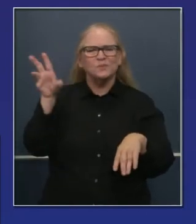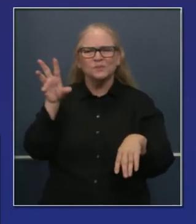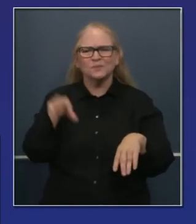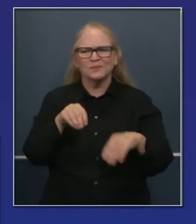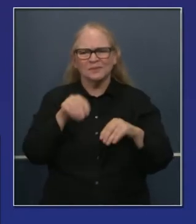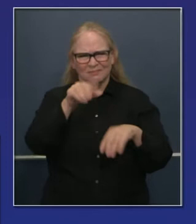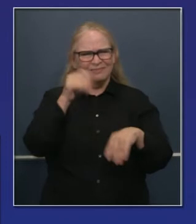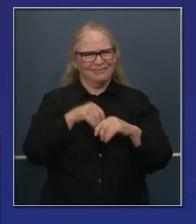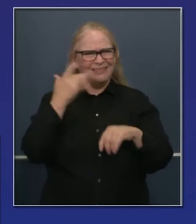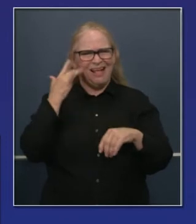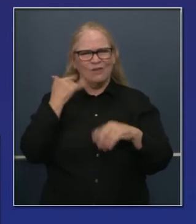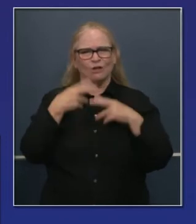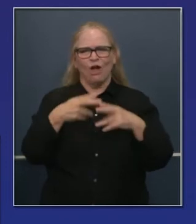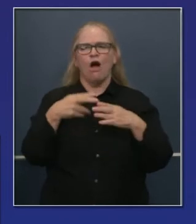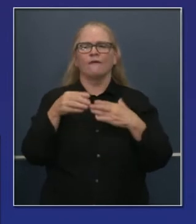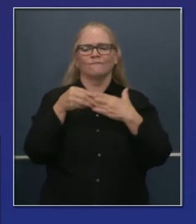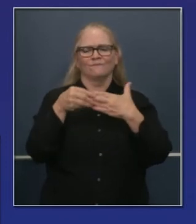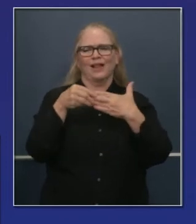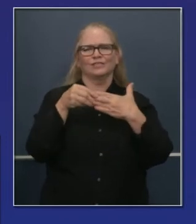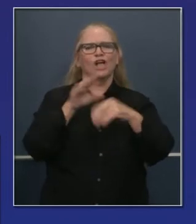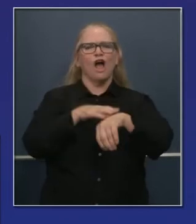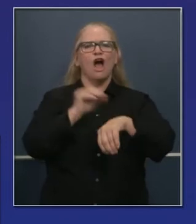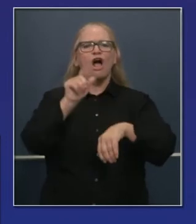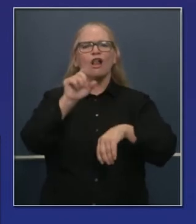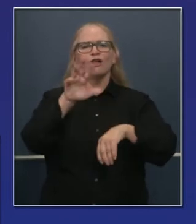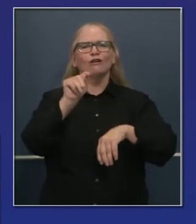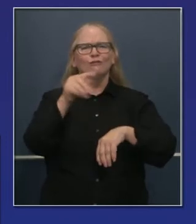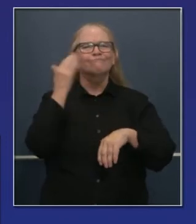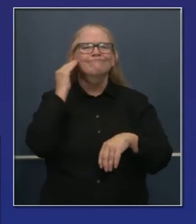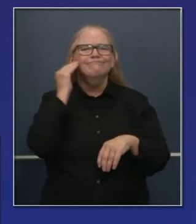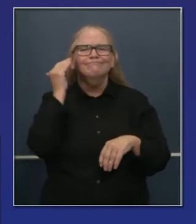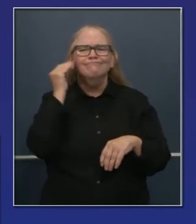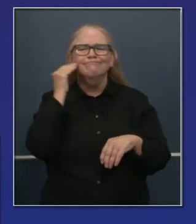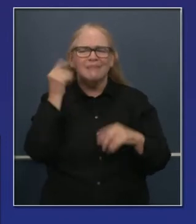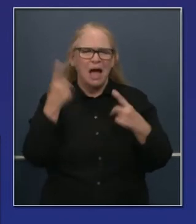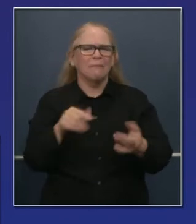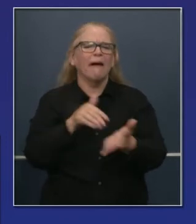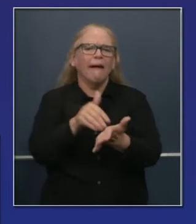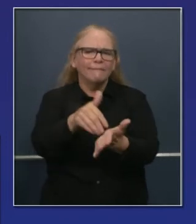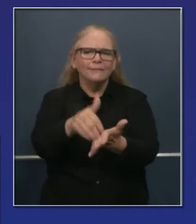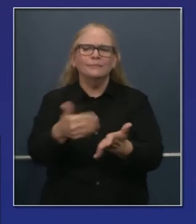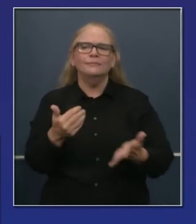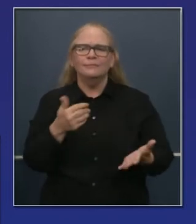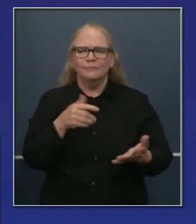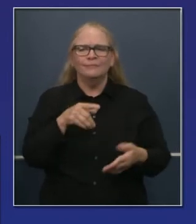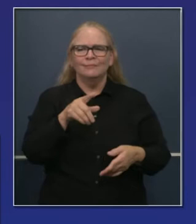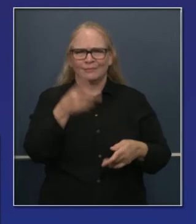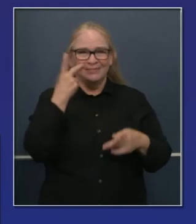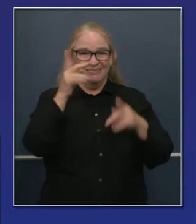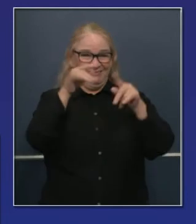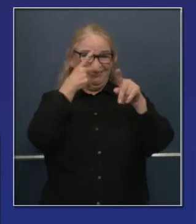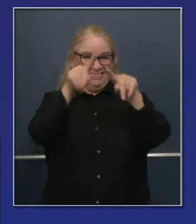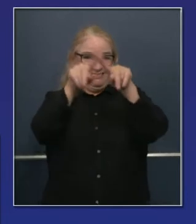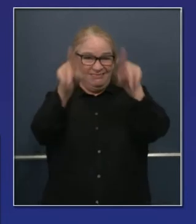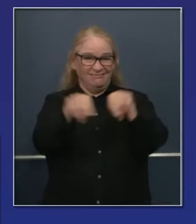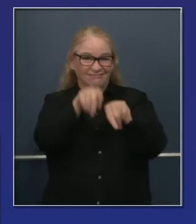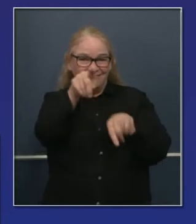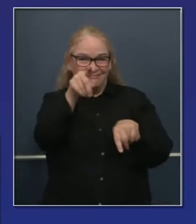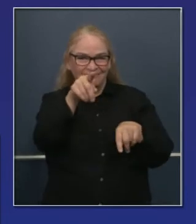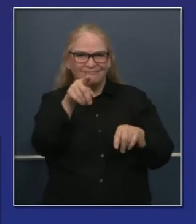en california que existen alertas flax ocurrir a menudo y estos son como ven en la